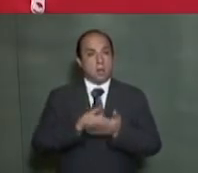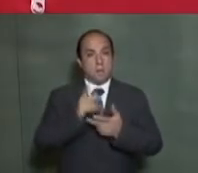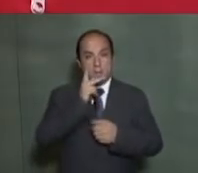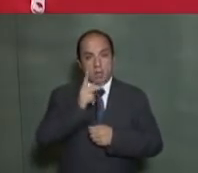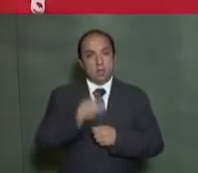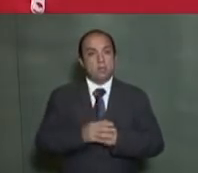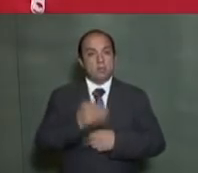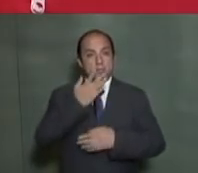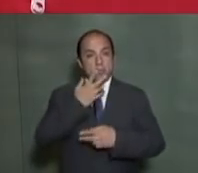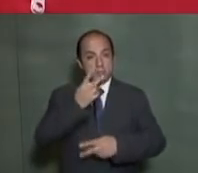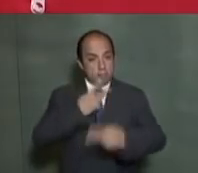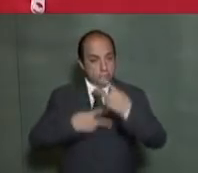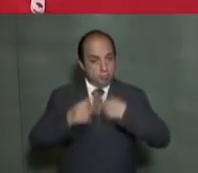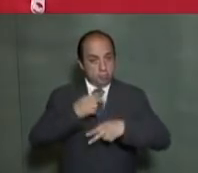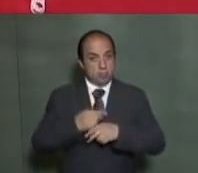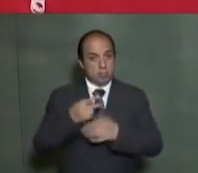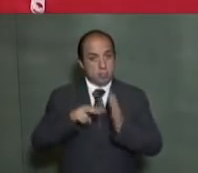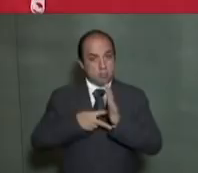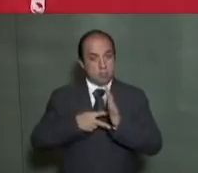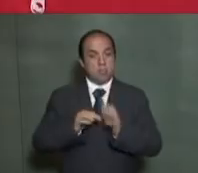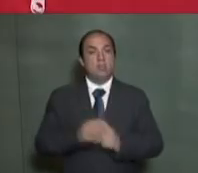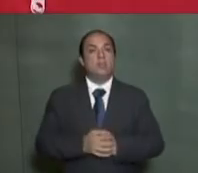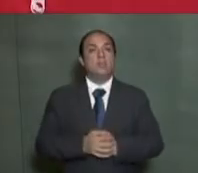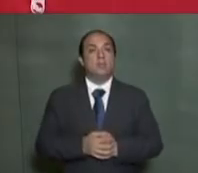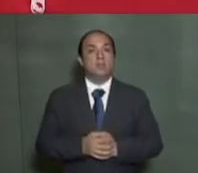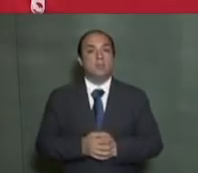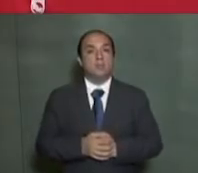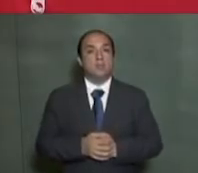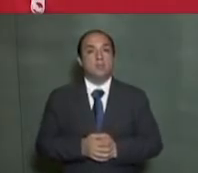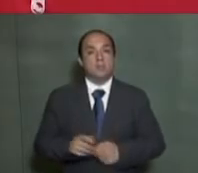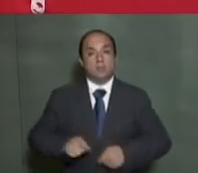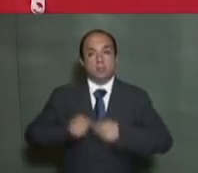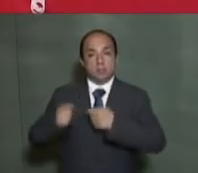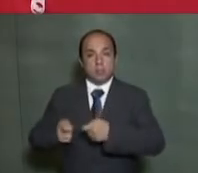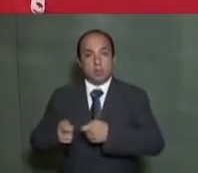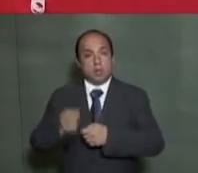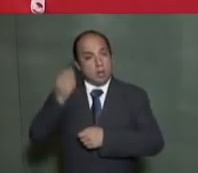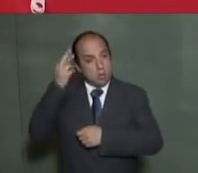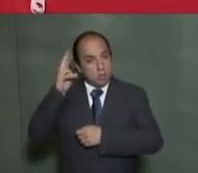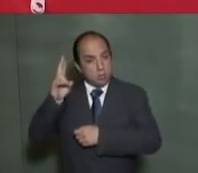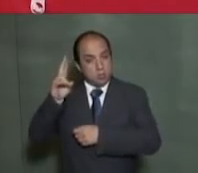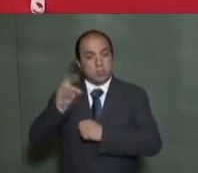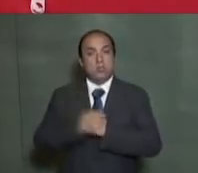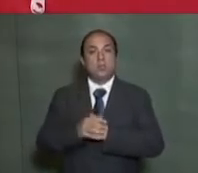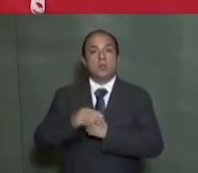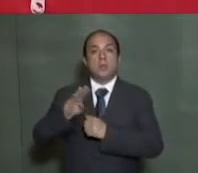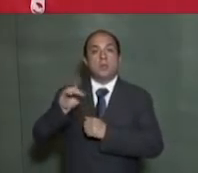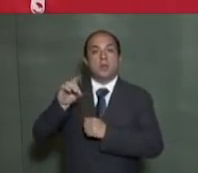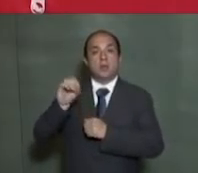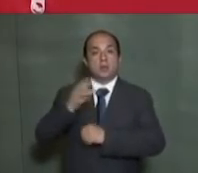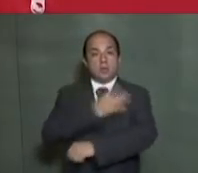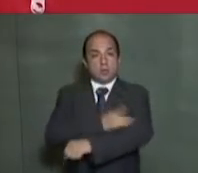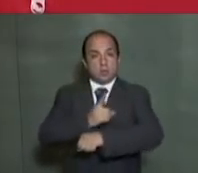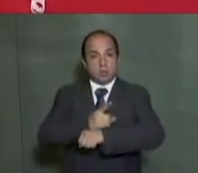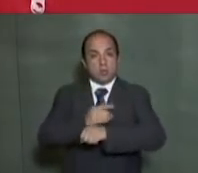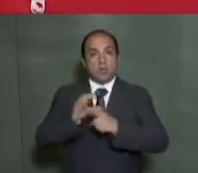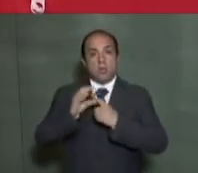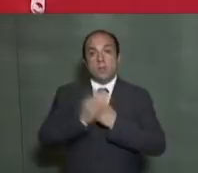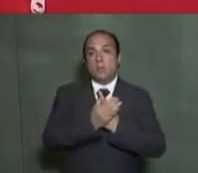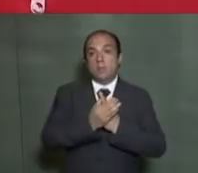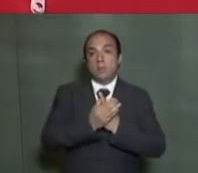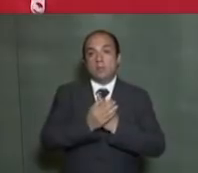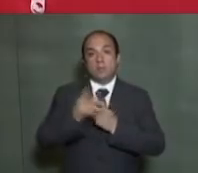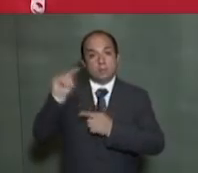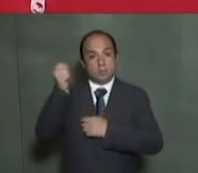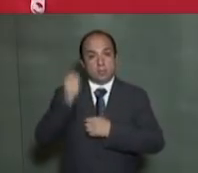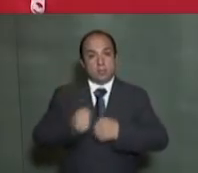Nieto. Y ahora cedemos el uso de la voz al doctor Bernardo Gómez González, coordinador del Comité Técnico de Seguridad Estructural